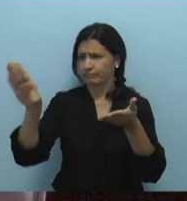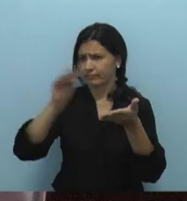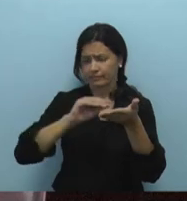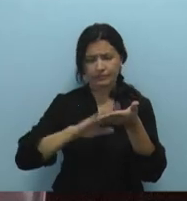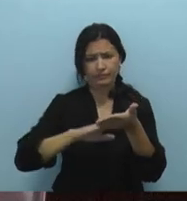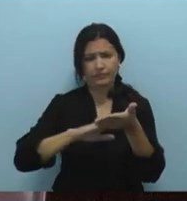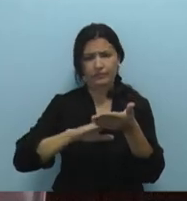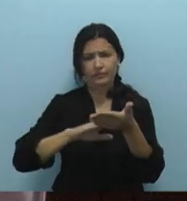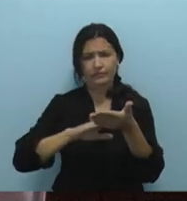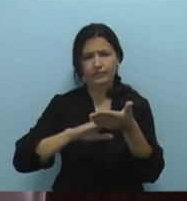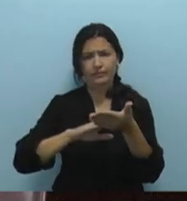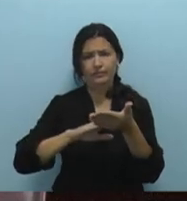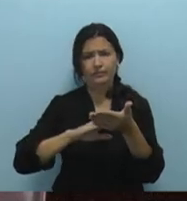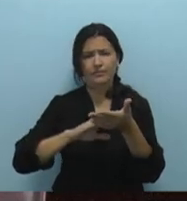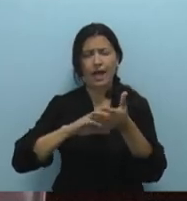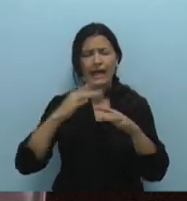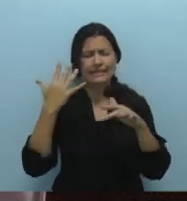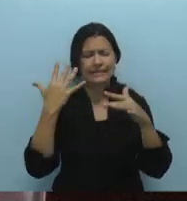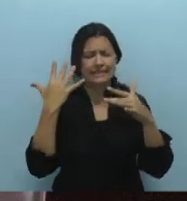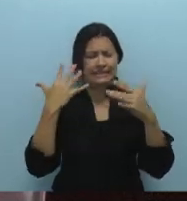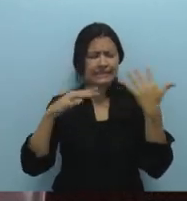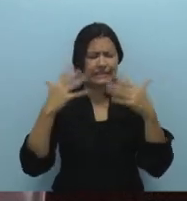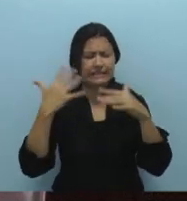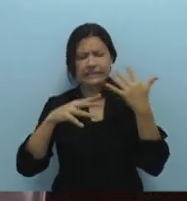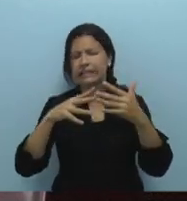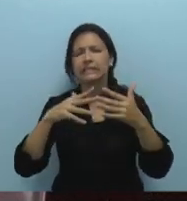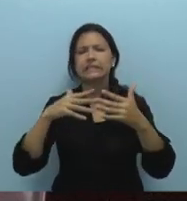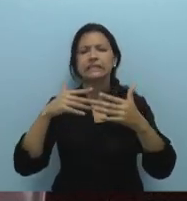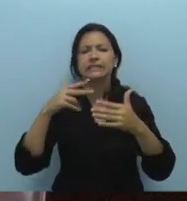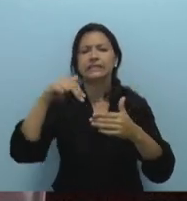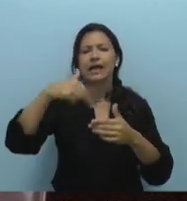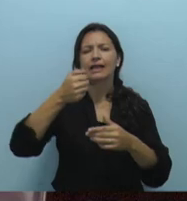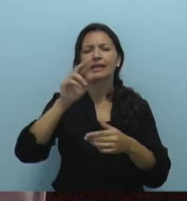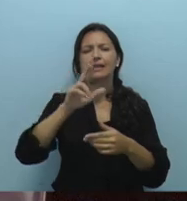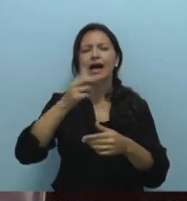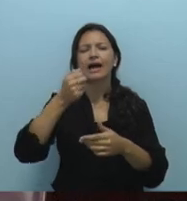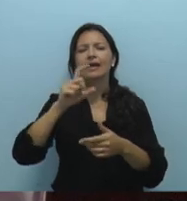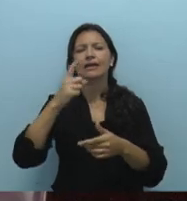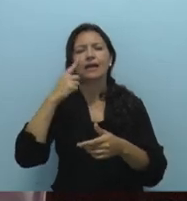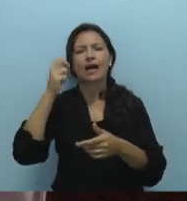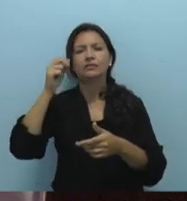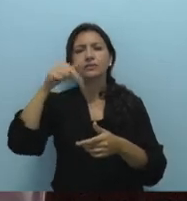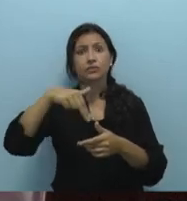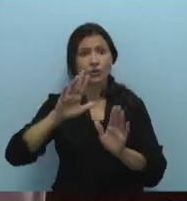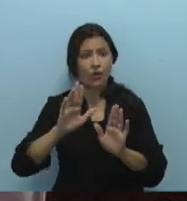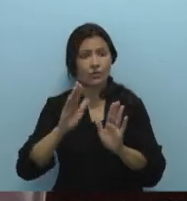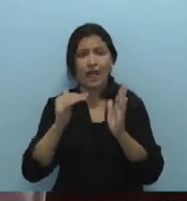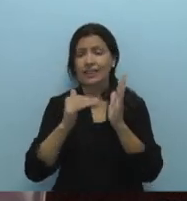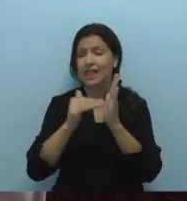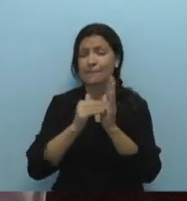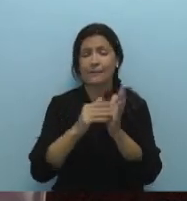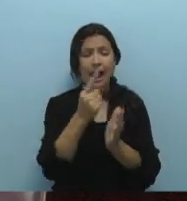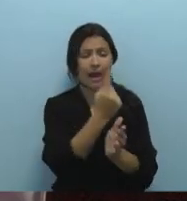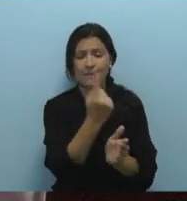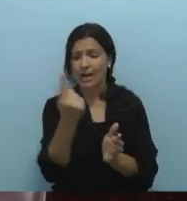todos denominar, una crisis de la narración. Vivimos en una época post-narrativa, con relatos que